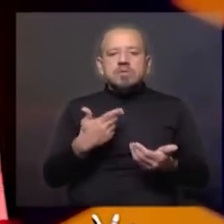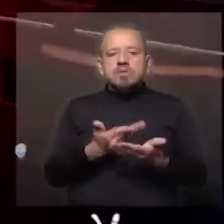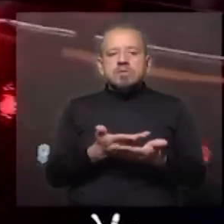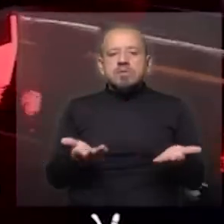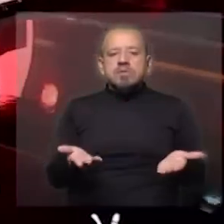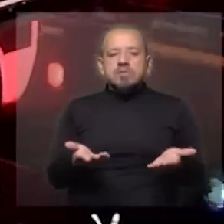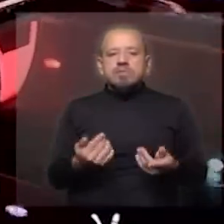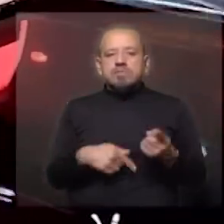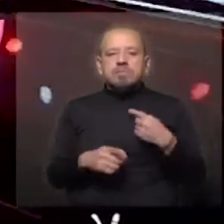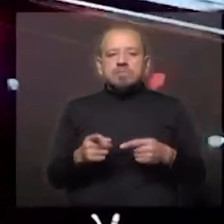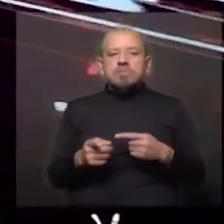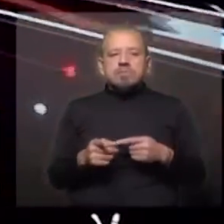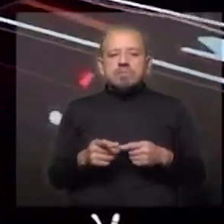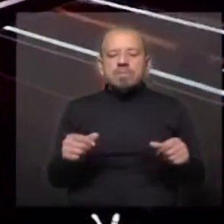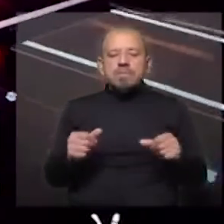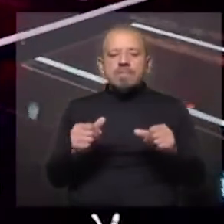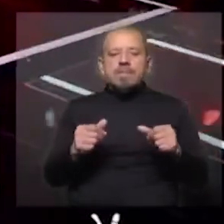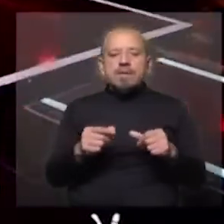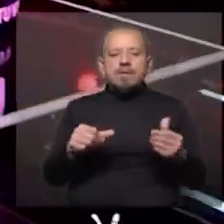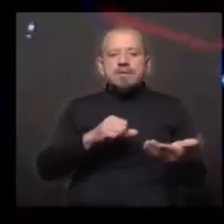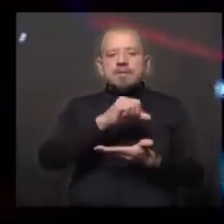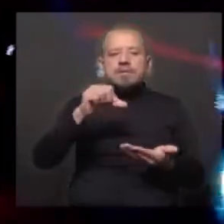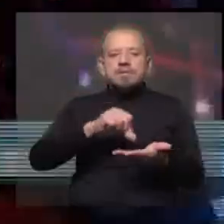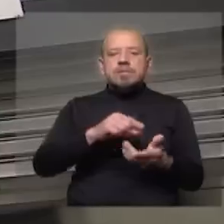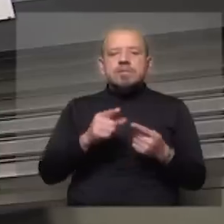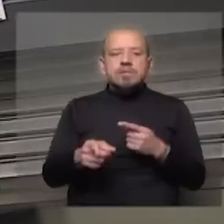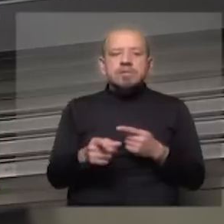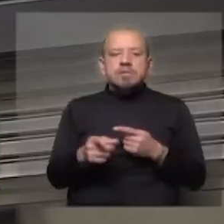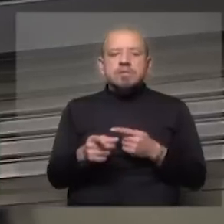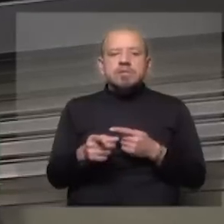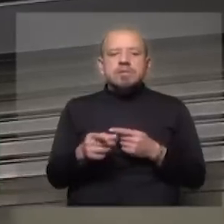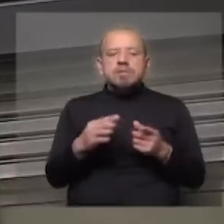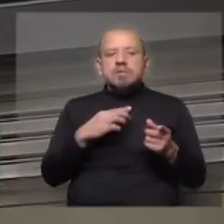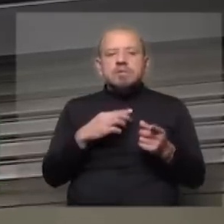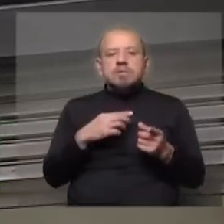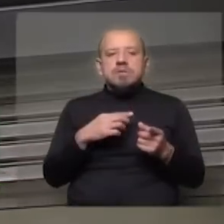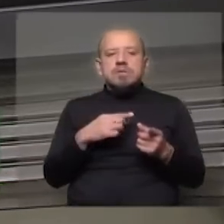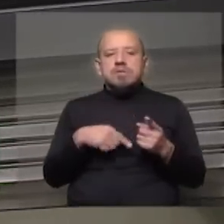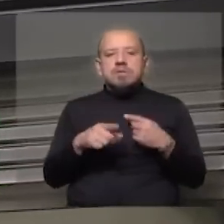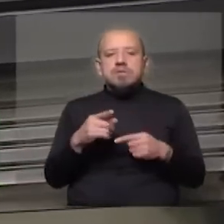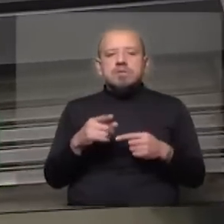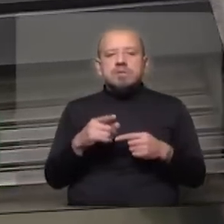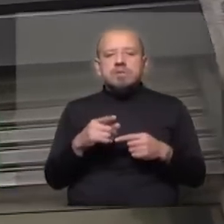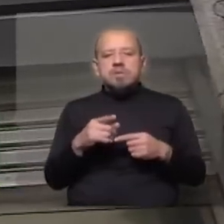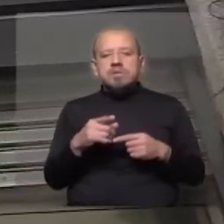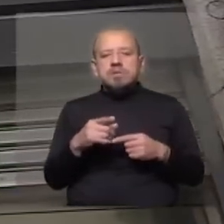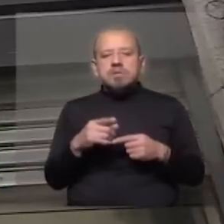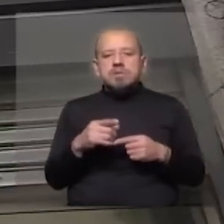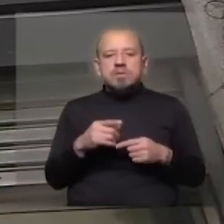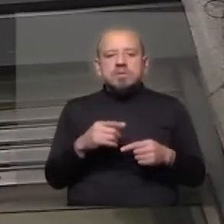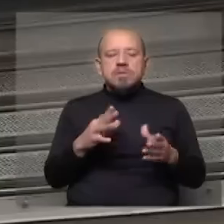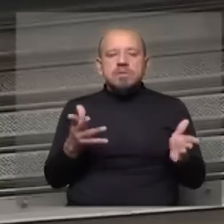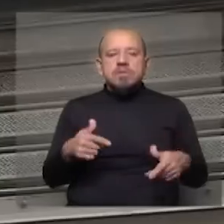a las producciones realizadas en el país pero que sigan un formato extranjero sin embargo este requisito fue eliminado por el